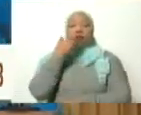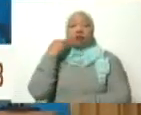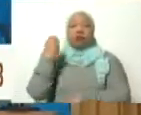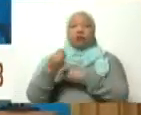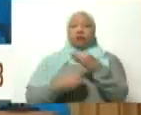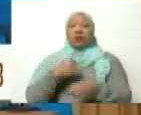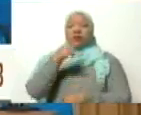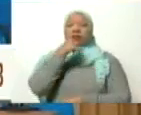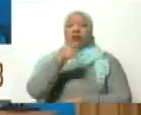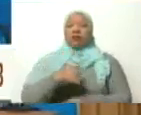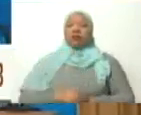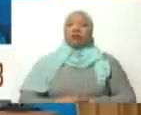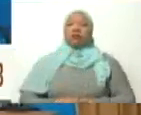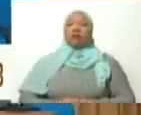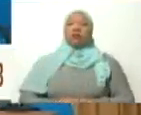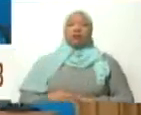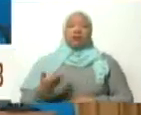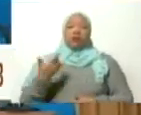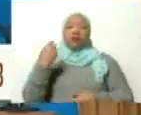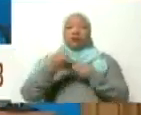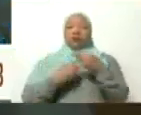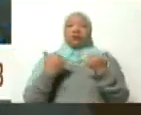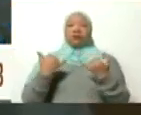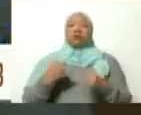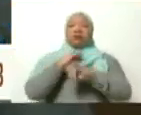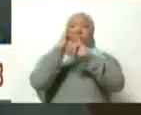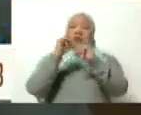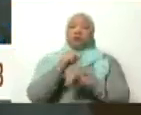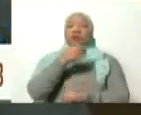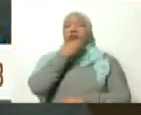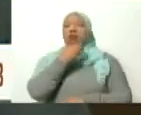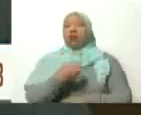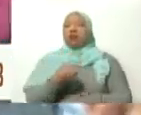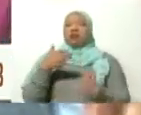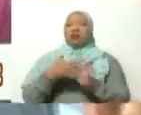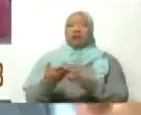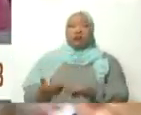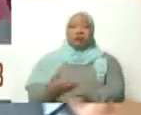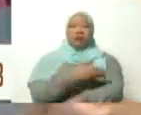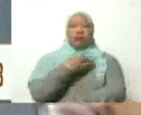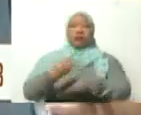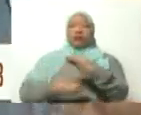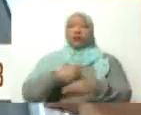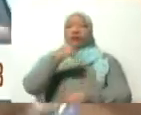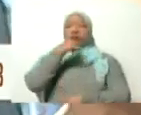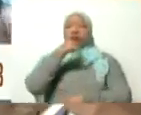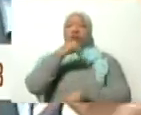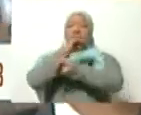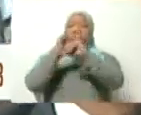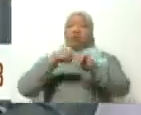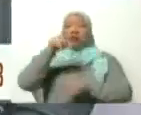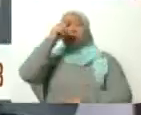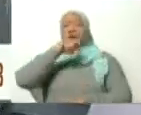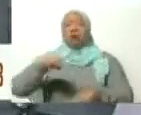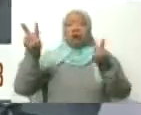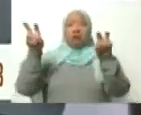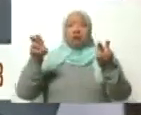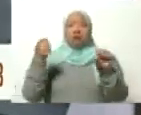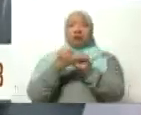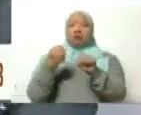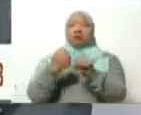Yo, antes de desearles una feliz Navidad, antes de desearles un feliz Año Nuevo, quiero